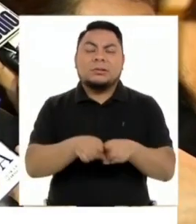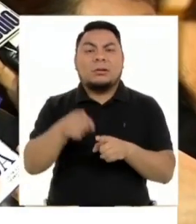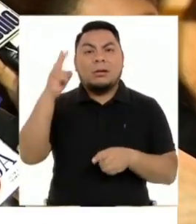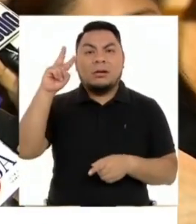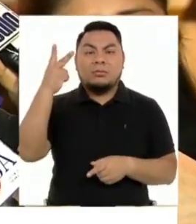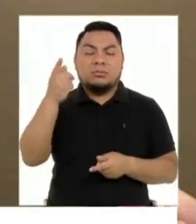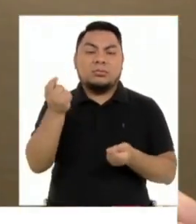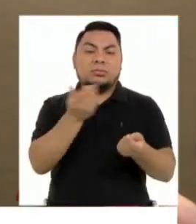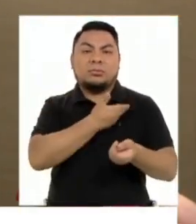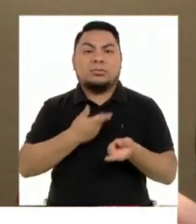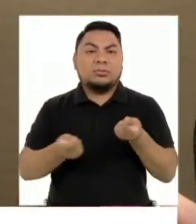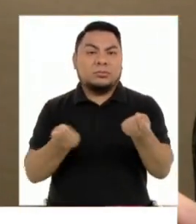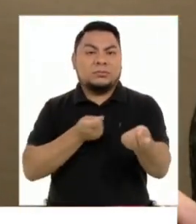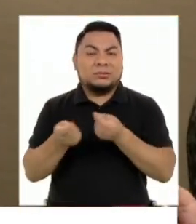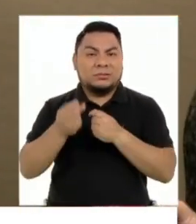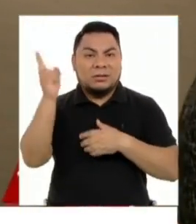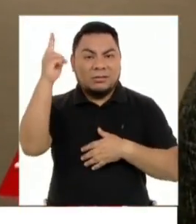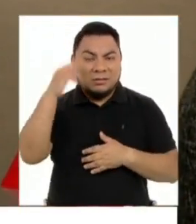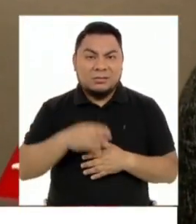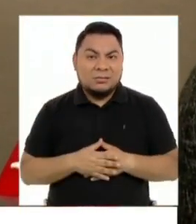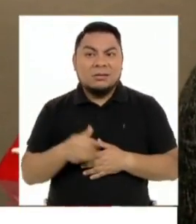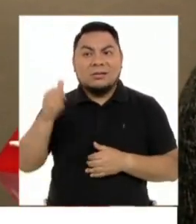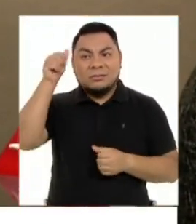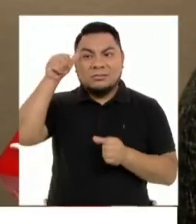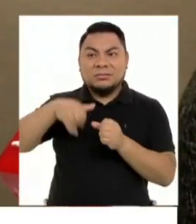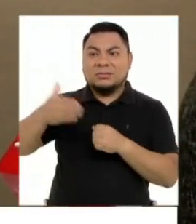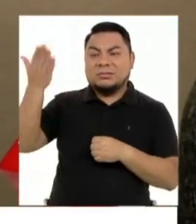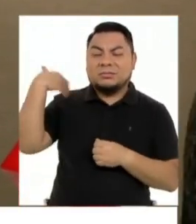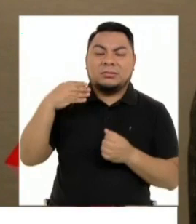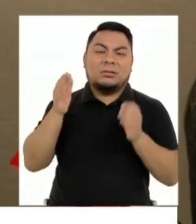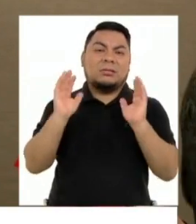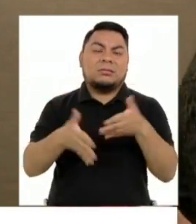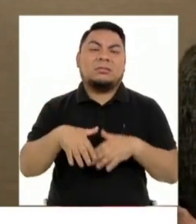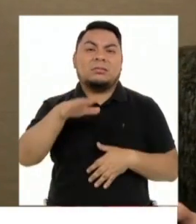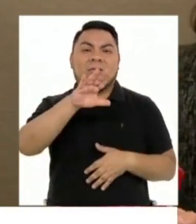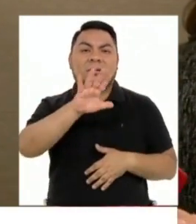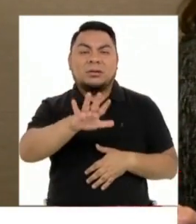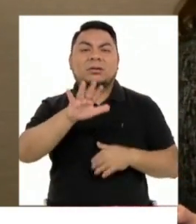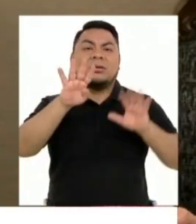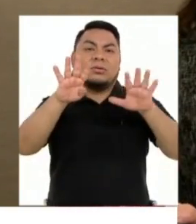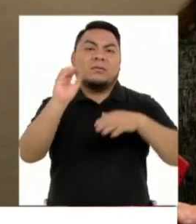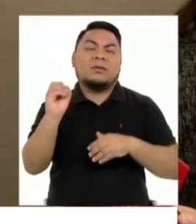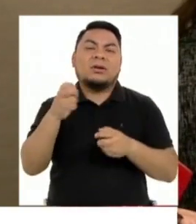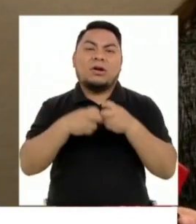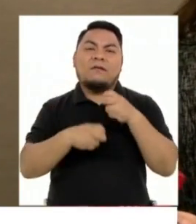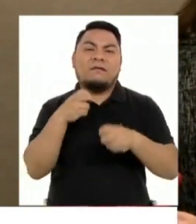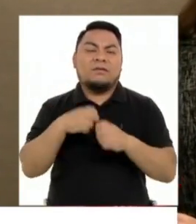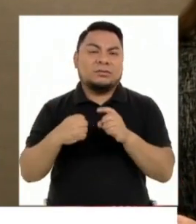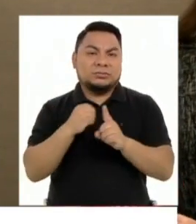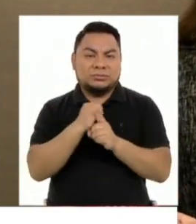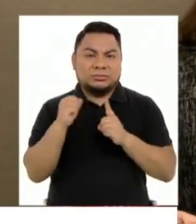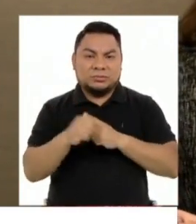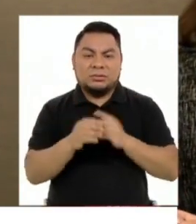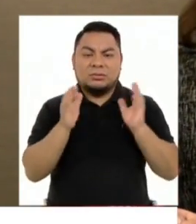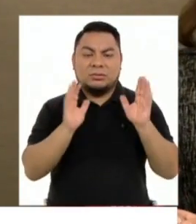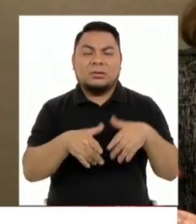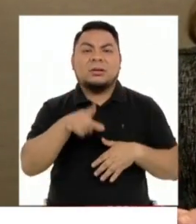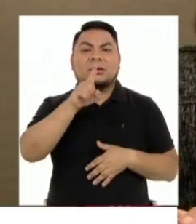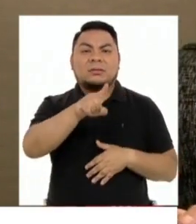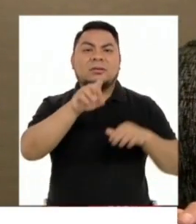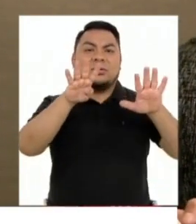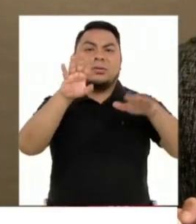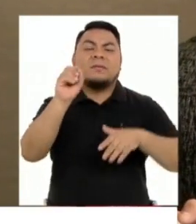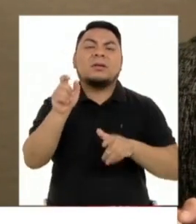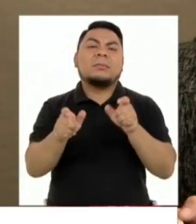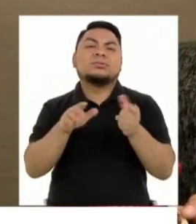gobierno de Alan García. Nos dejaron 590 conflictos sociales, nos dejaron